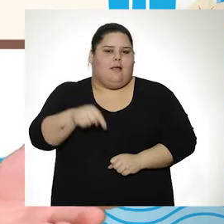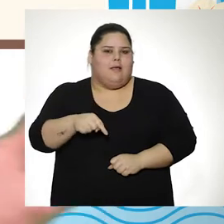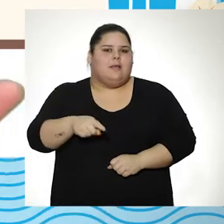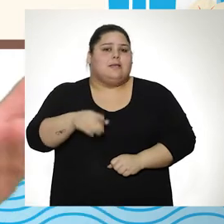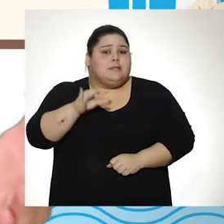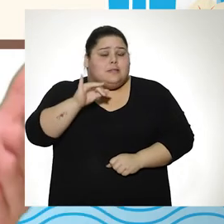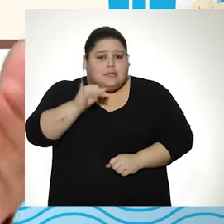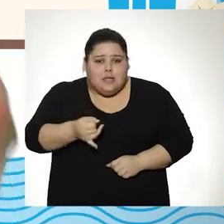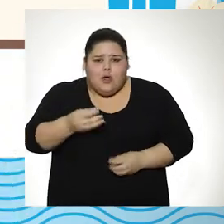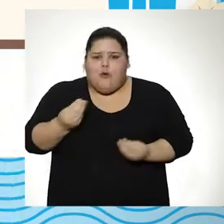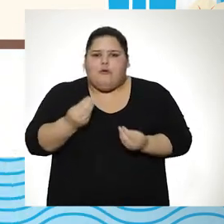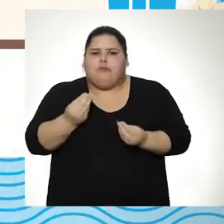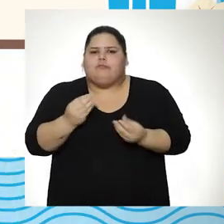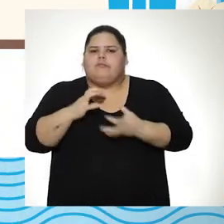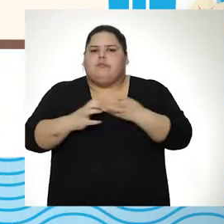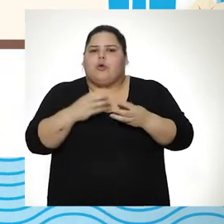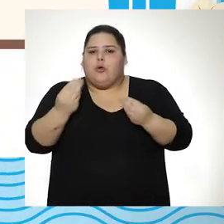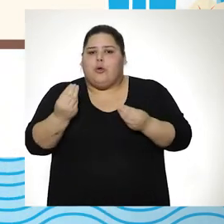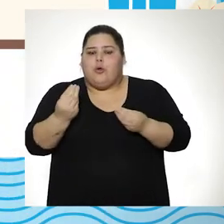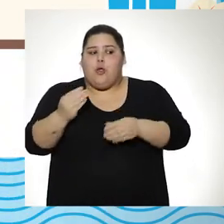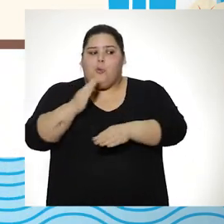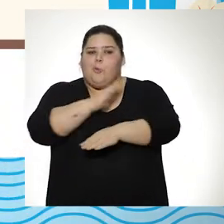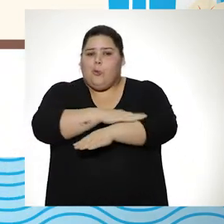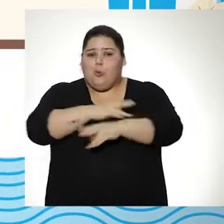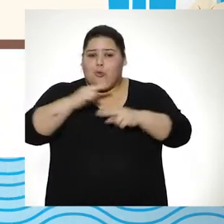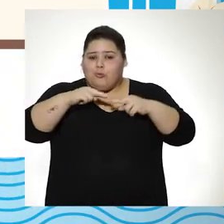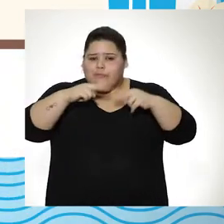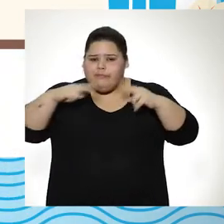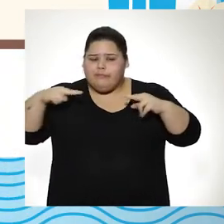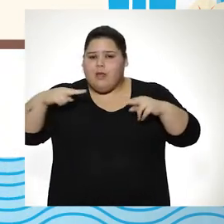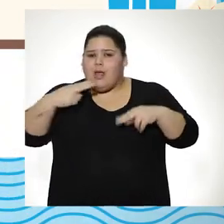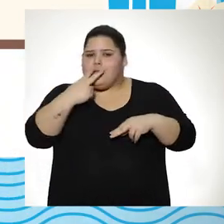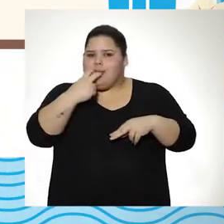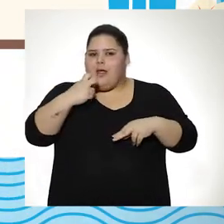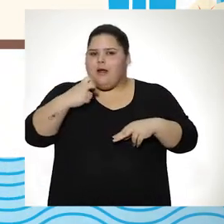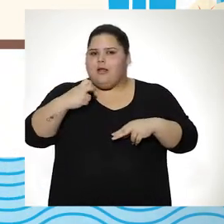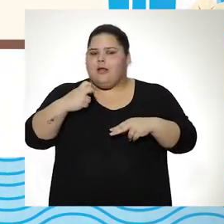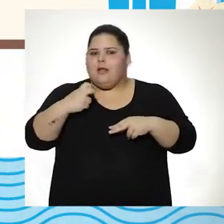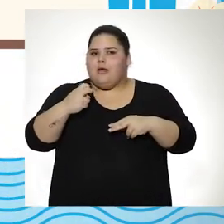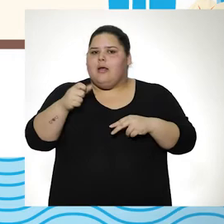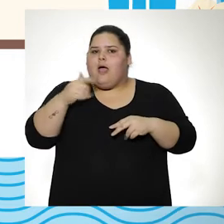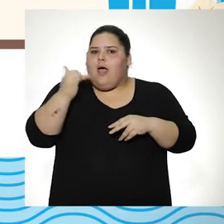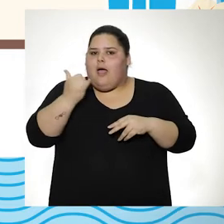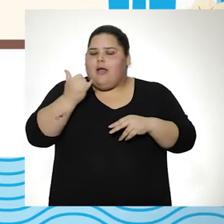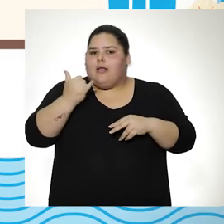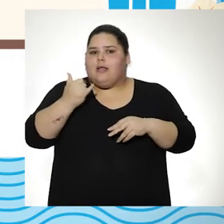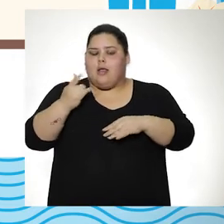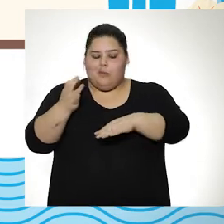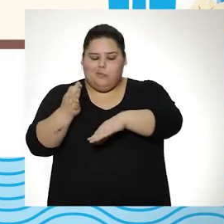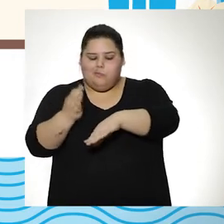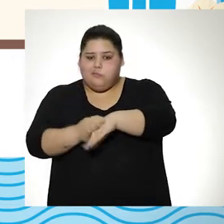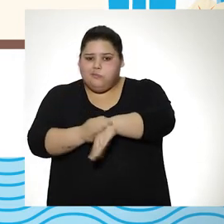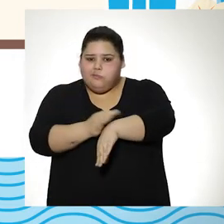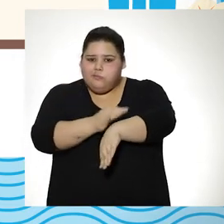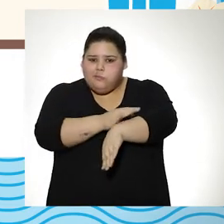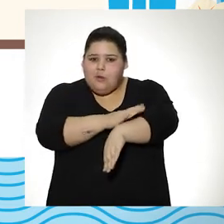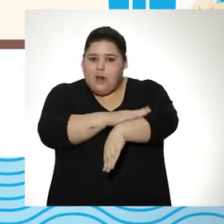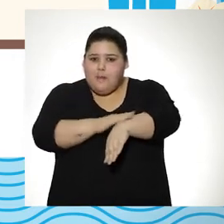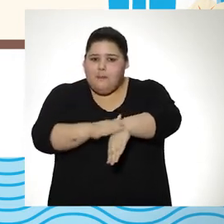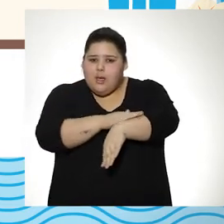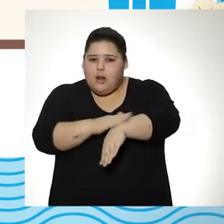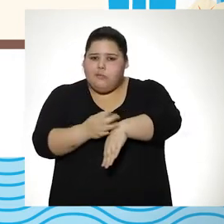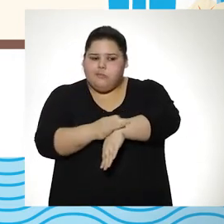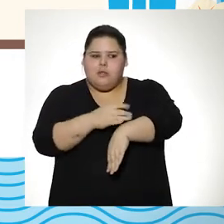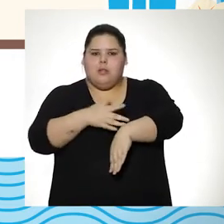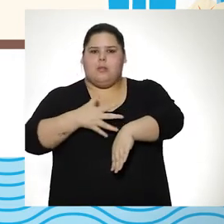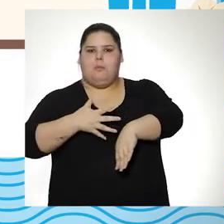Sí, ¿y cómo funciona? Los músculos emiten una señal que llega a unos sensores conectados a la piel